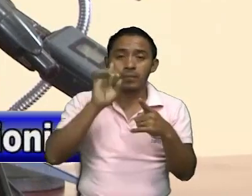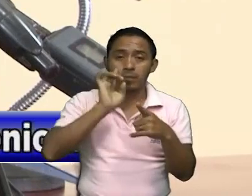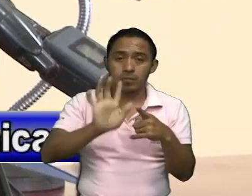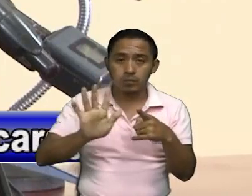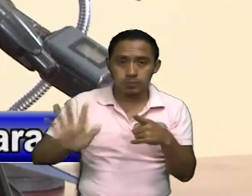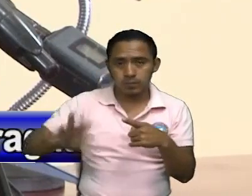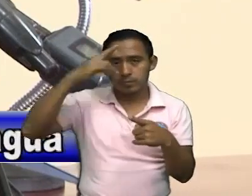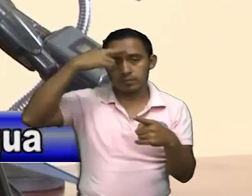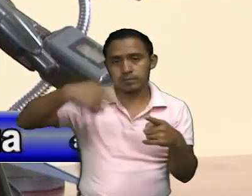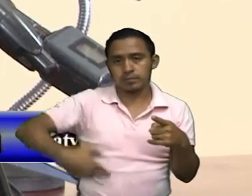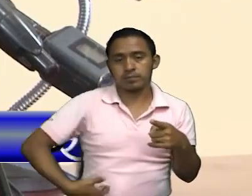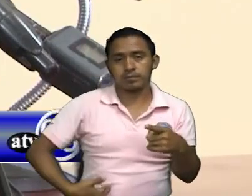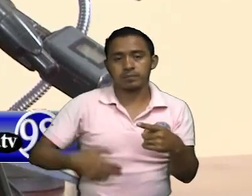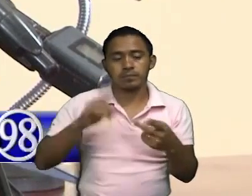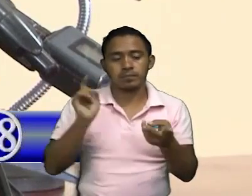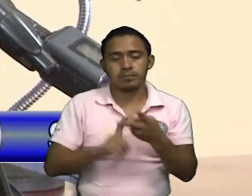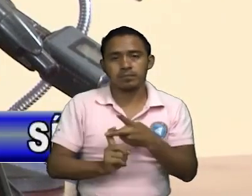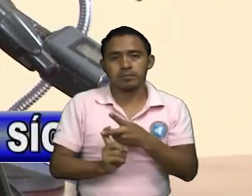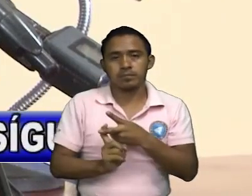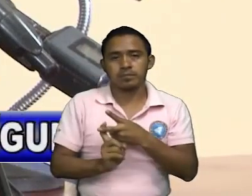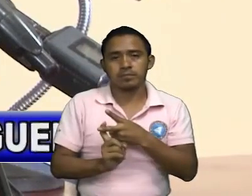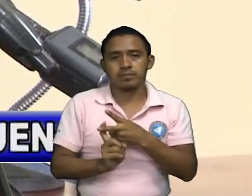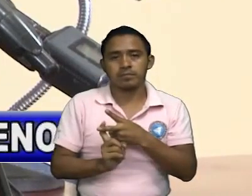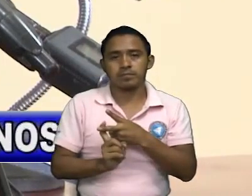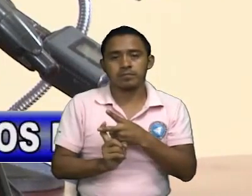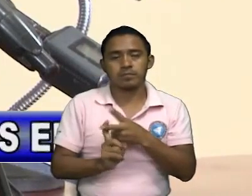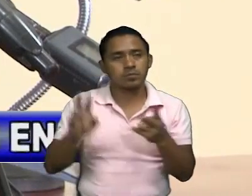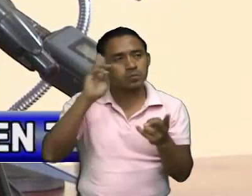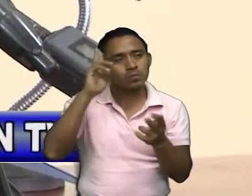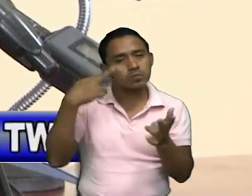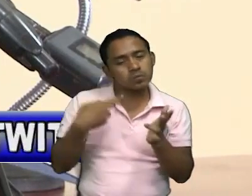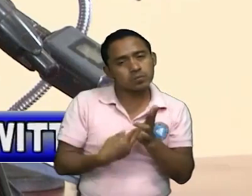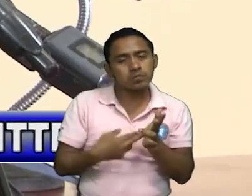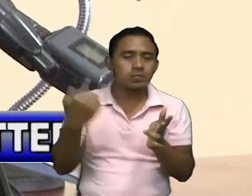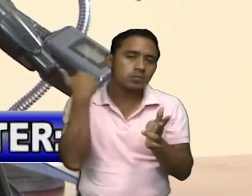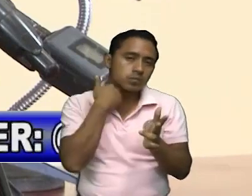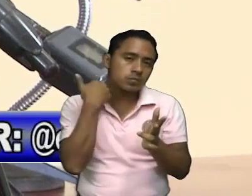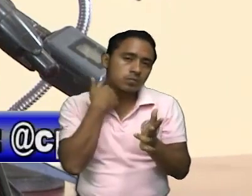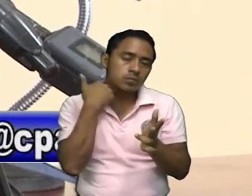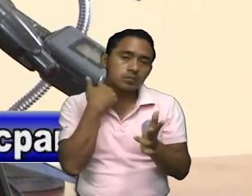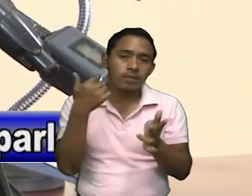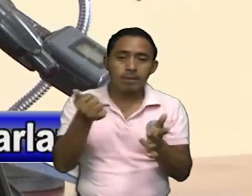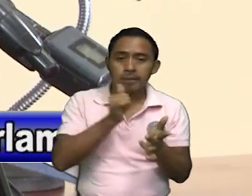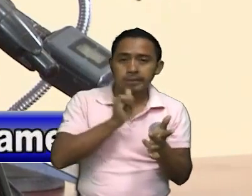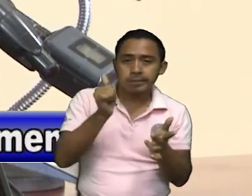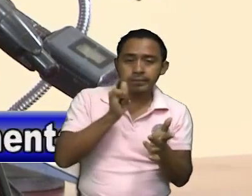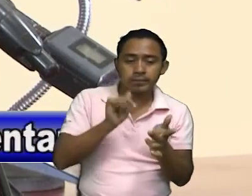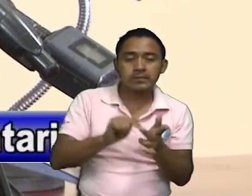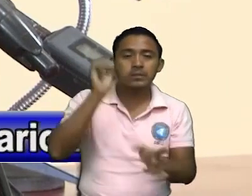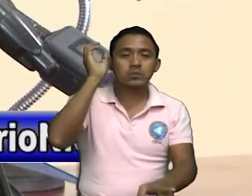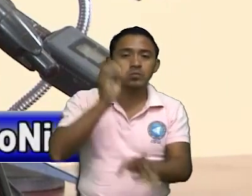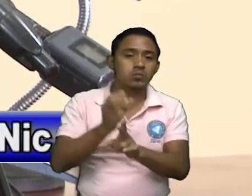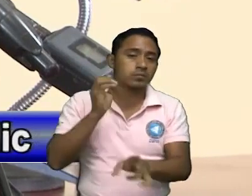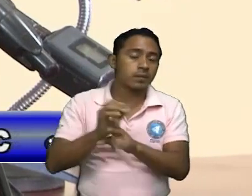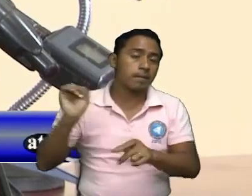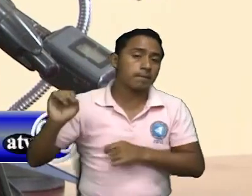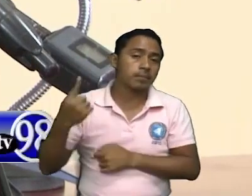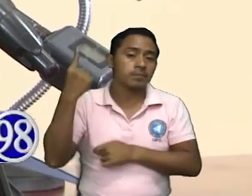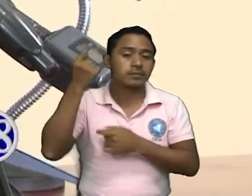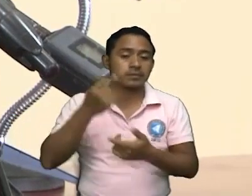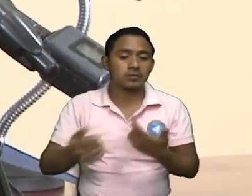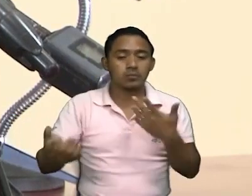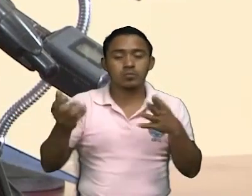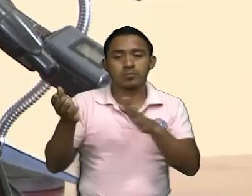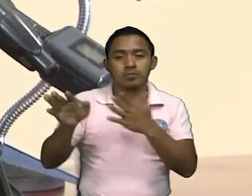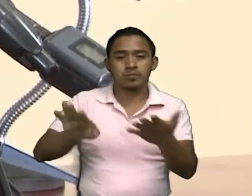la responsabilidad. Recordemos siempre, la embriaguez es la causa principal de